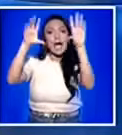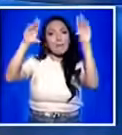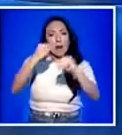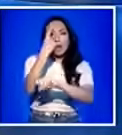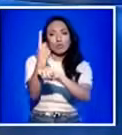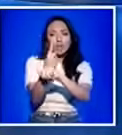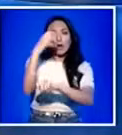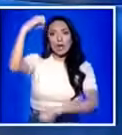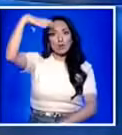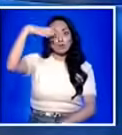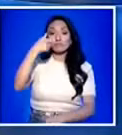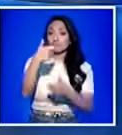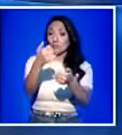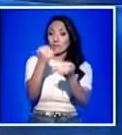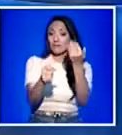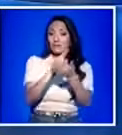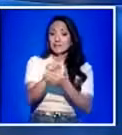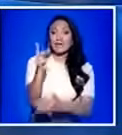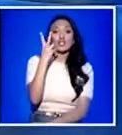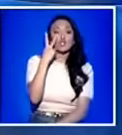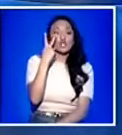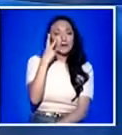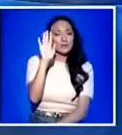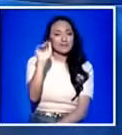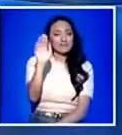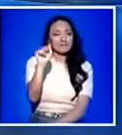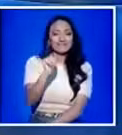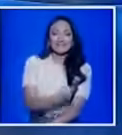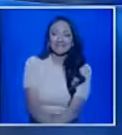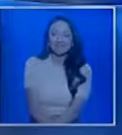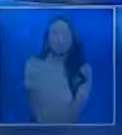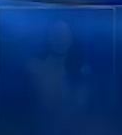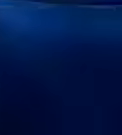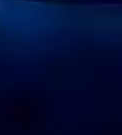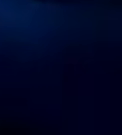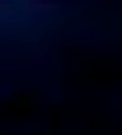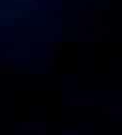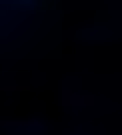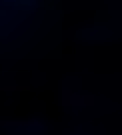de la noche. Que tenga un excelente fin de semana y ya saben, manejen con precaución.